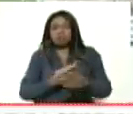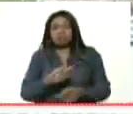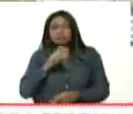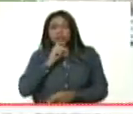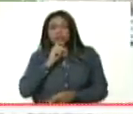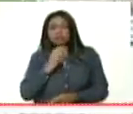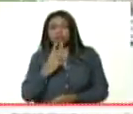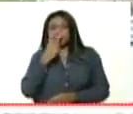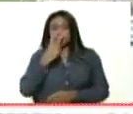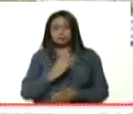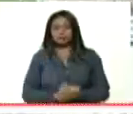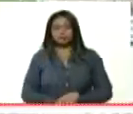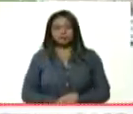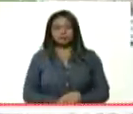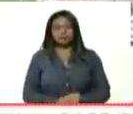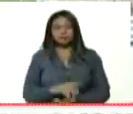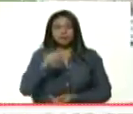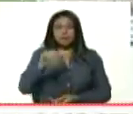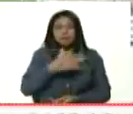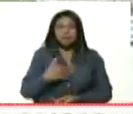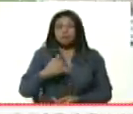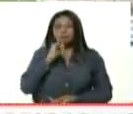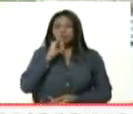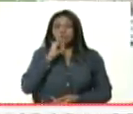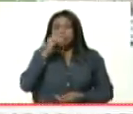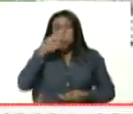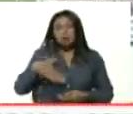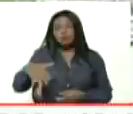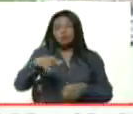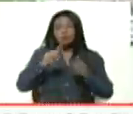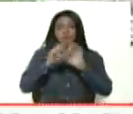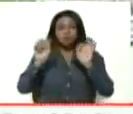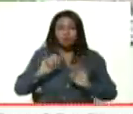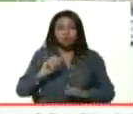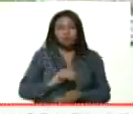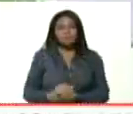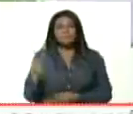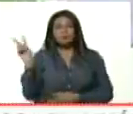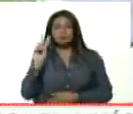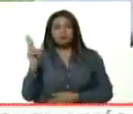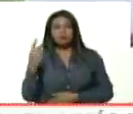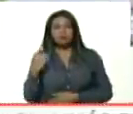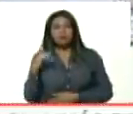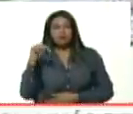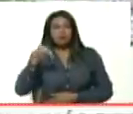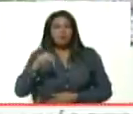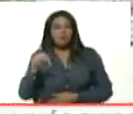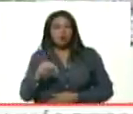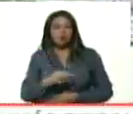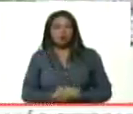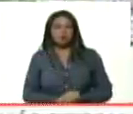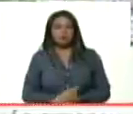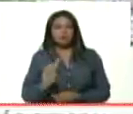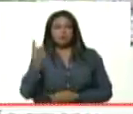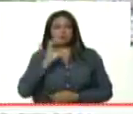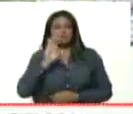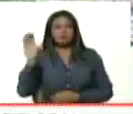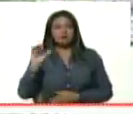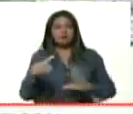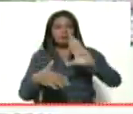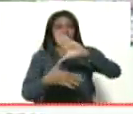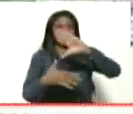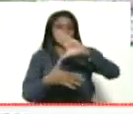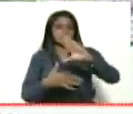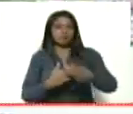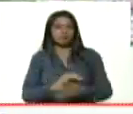grave. También queremos informar a la población que Venezuela, siendo hoy el primer país de América